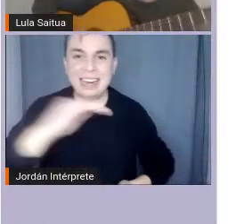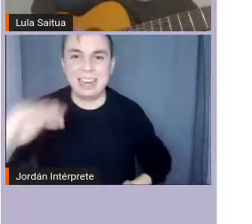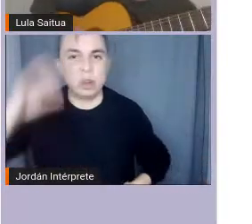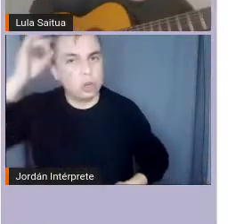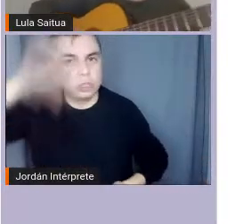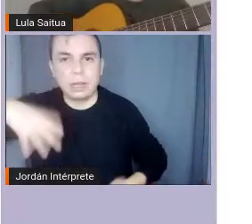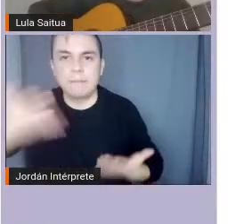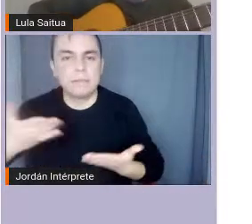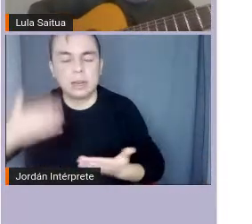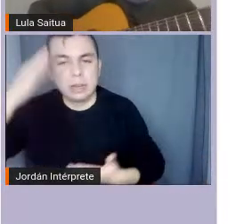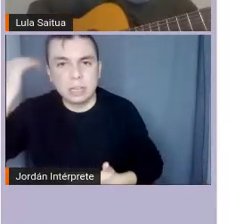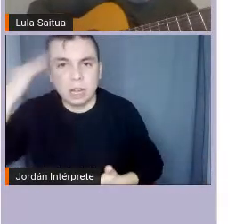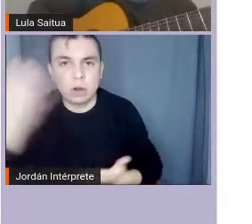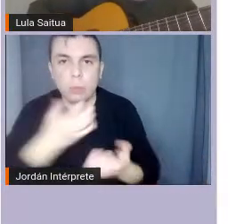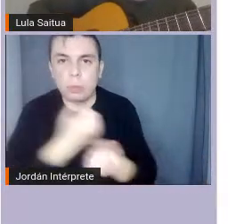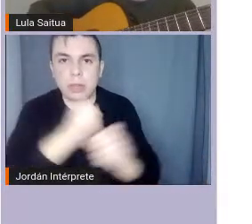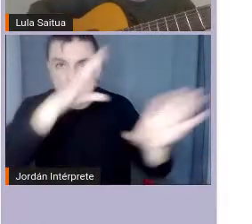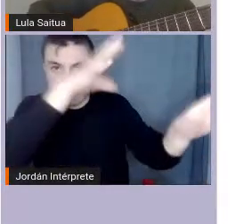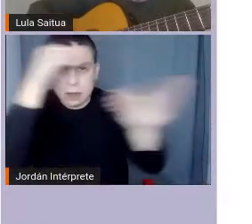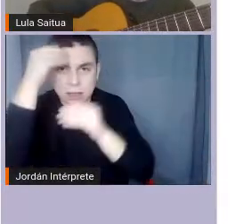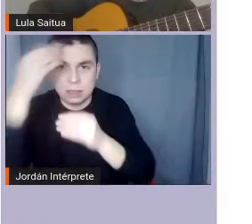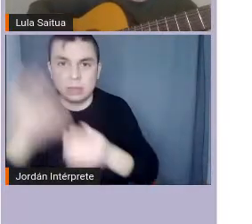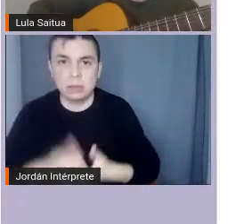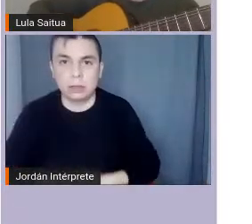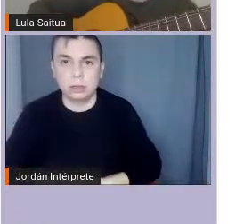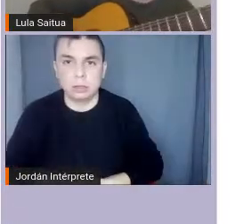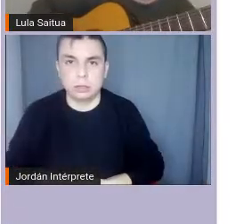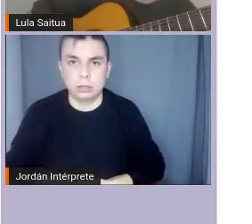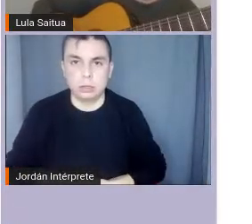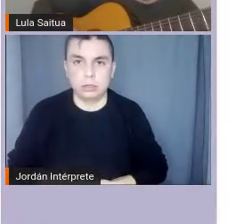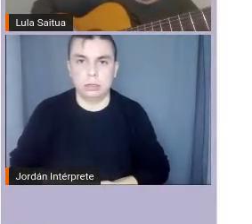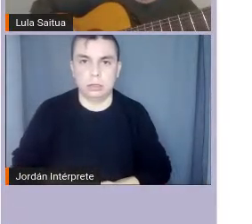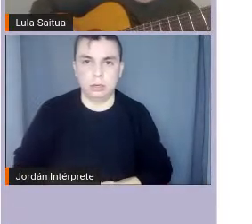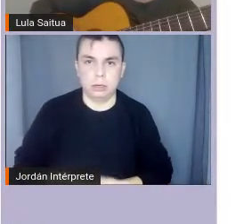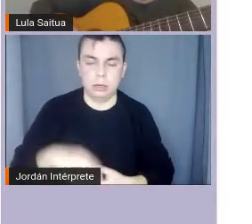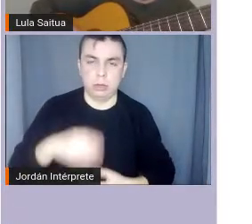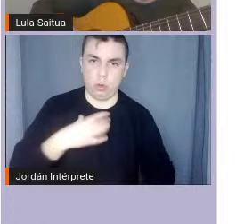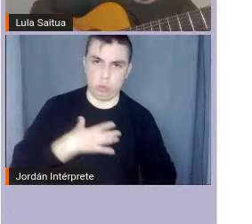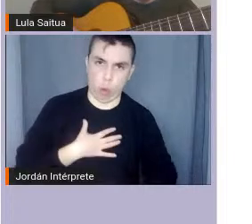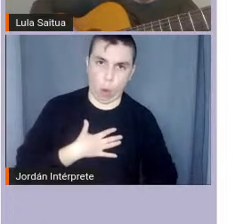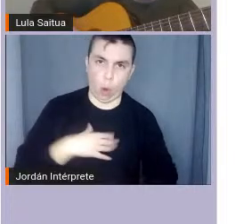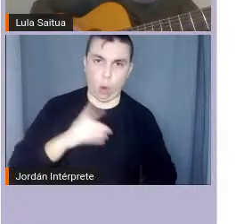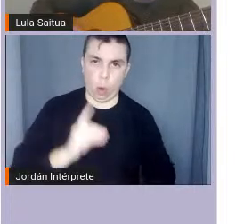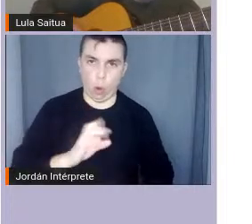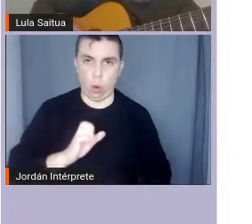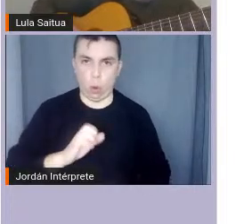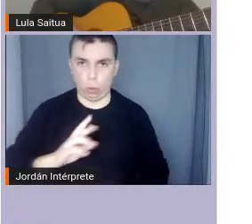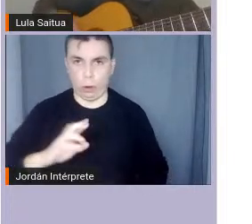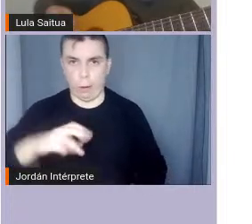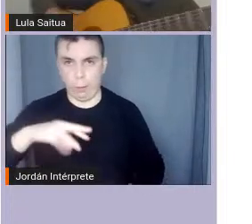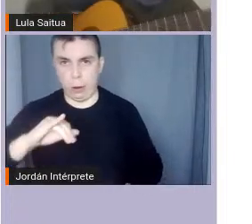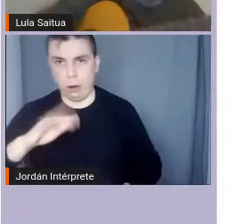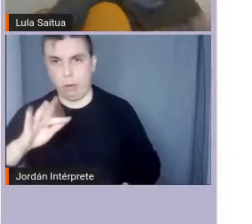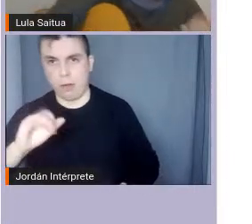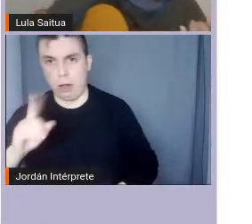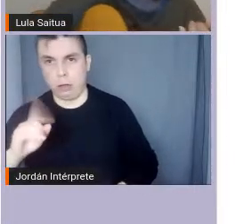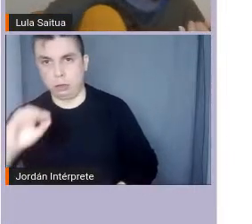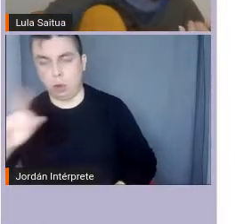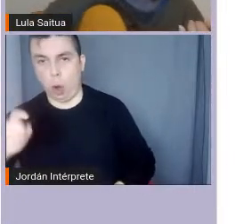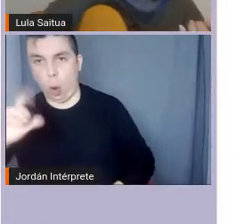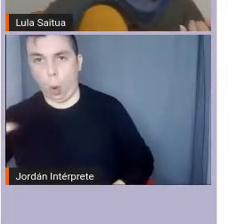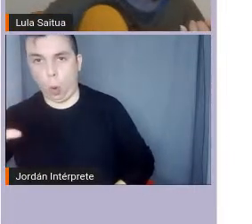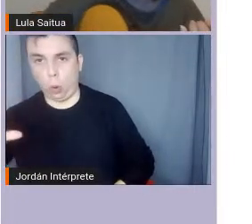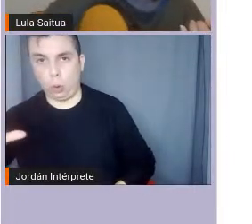correcta voz. Do, si, la, sol, fa, mi, re, do. Esta es